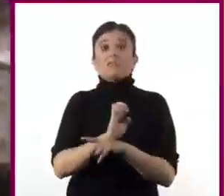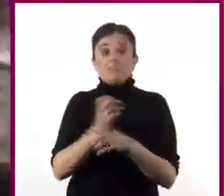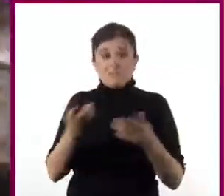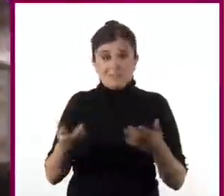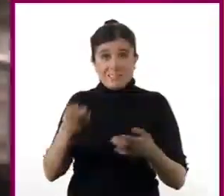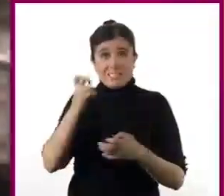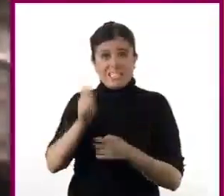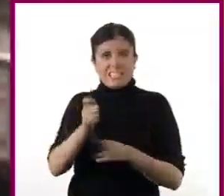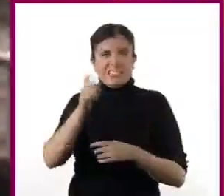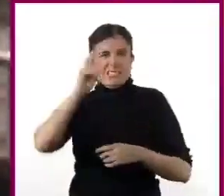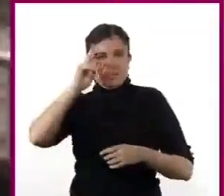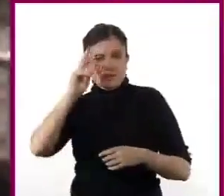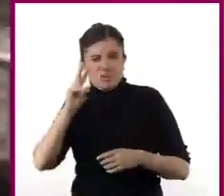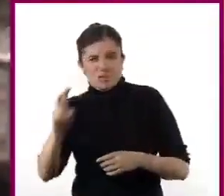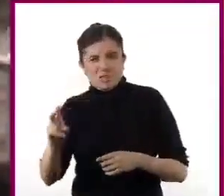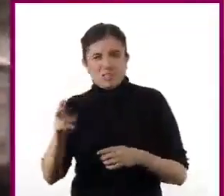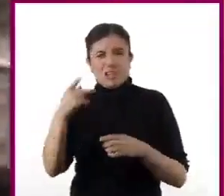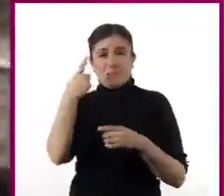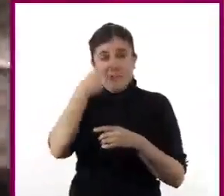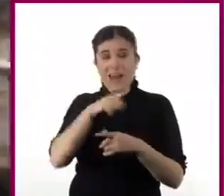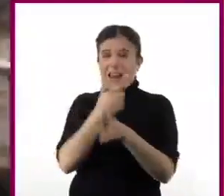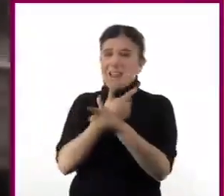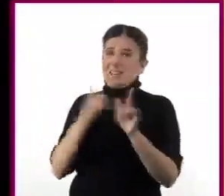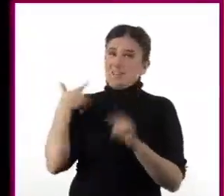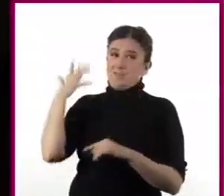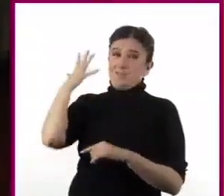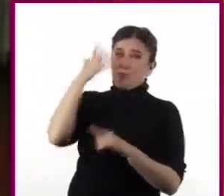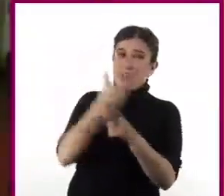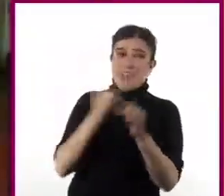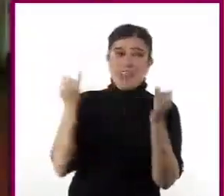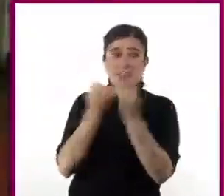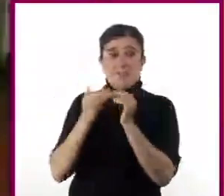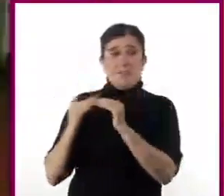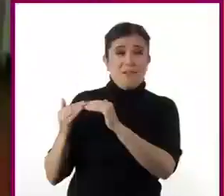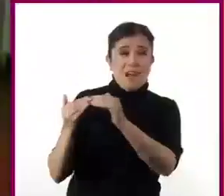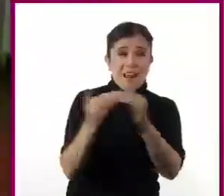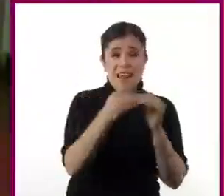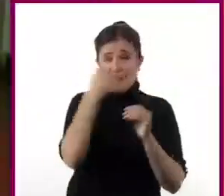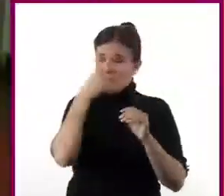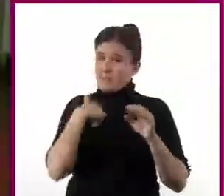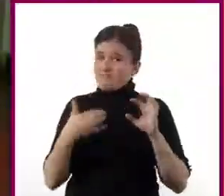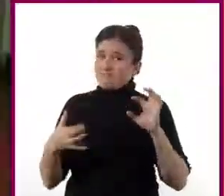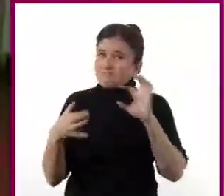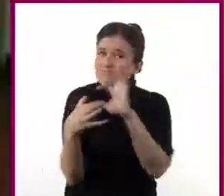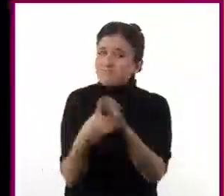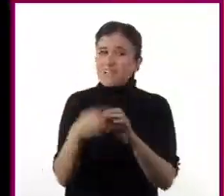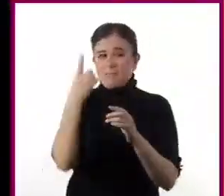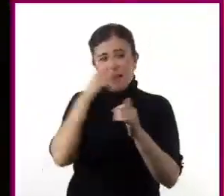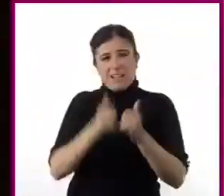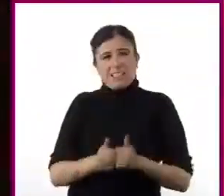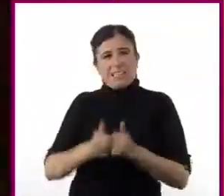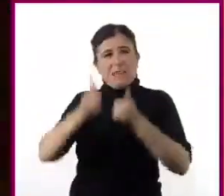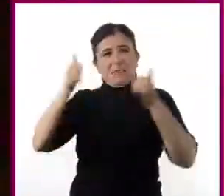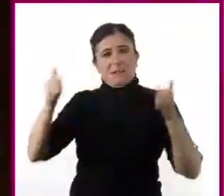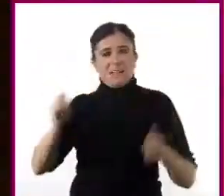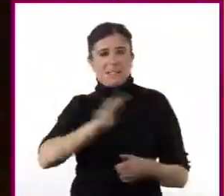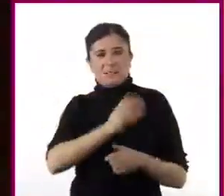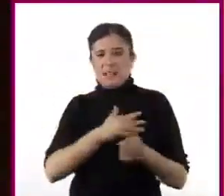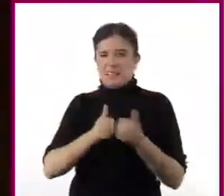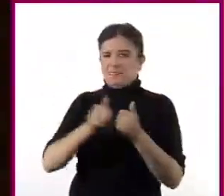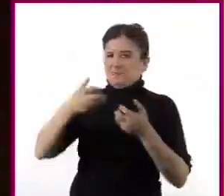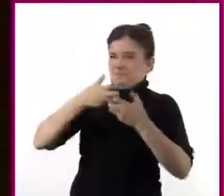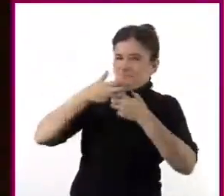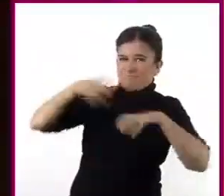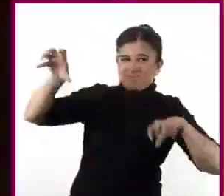los que soñaban con la libertad, con la igualdad, con la emancipación, con la separación plena de España, que